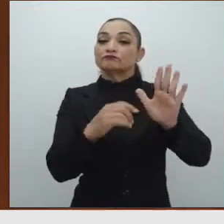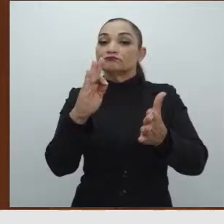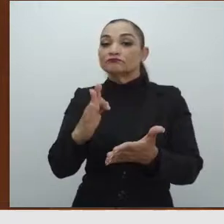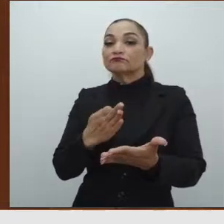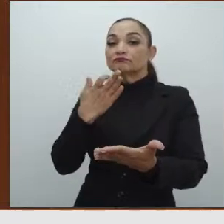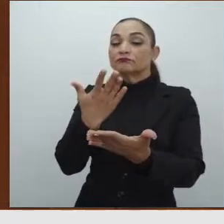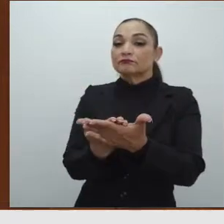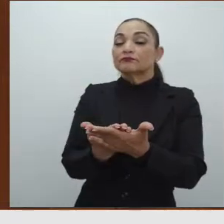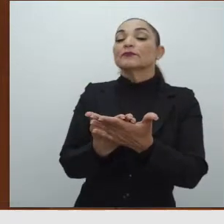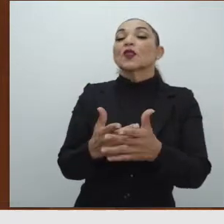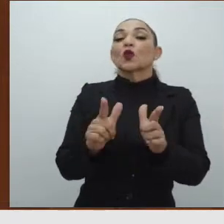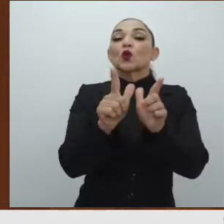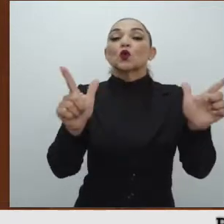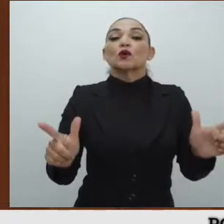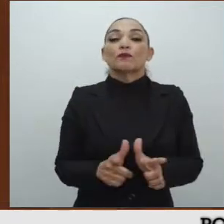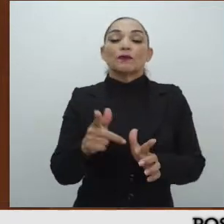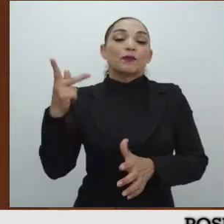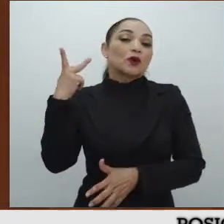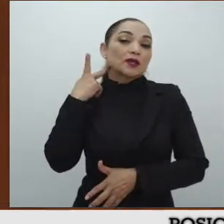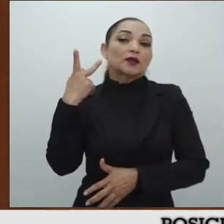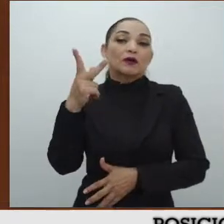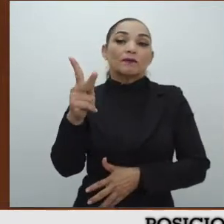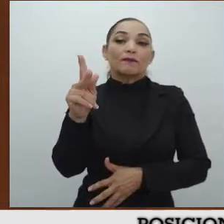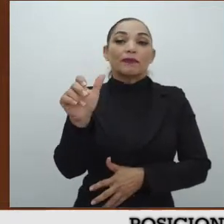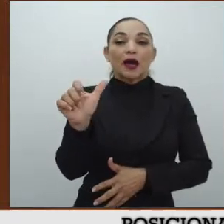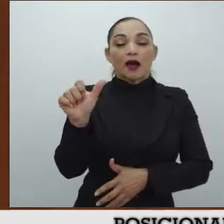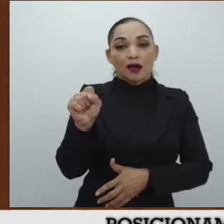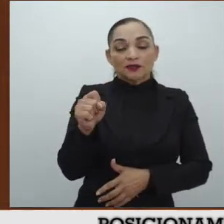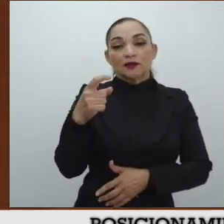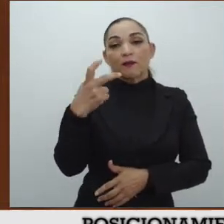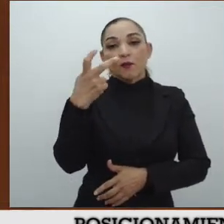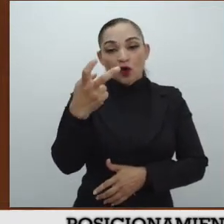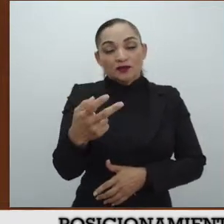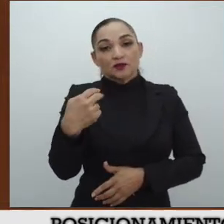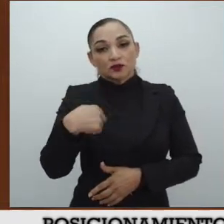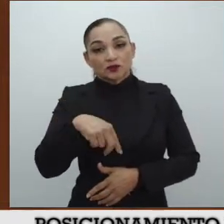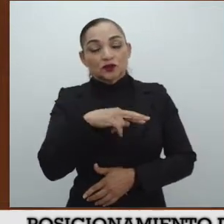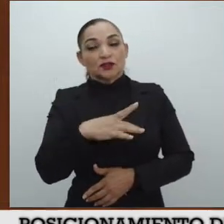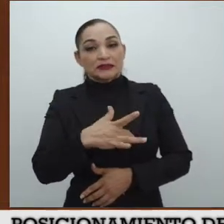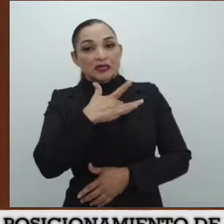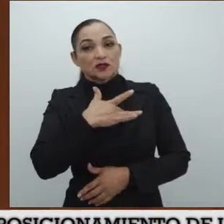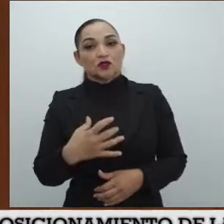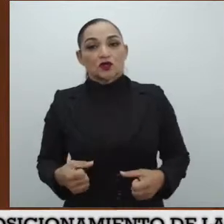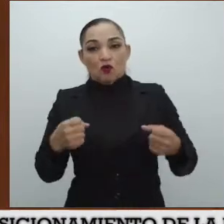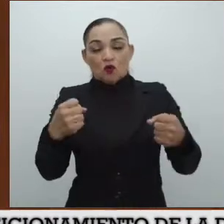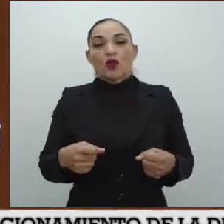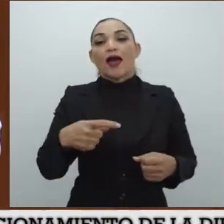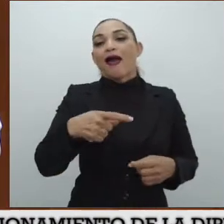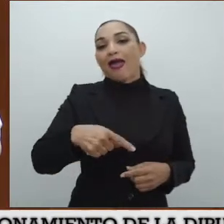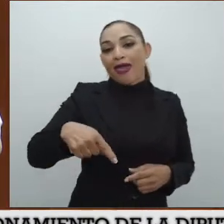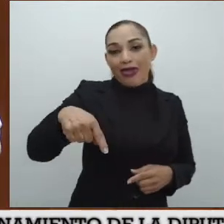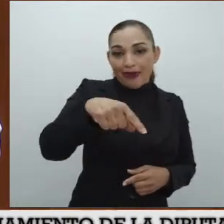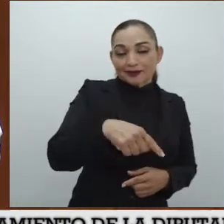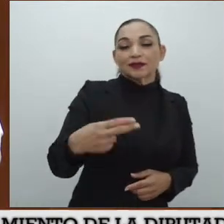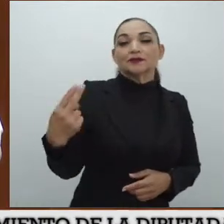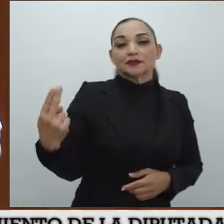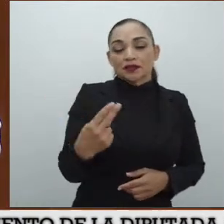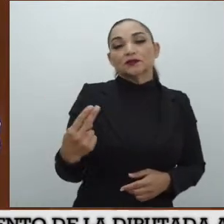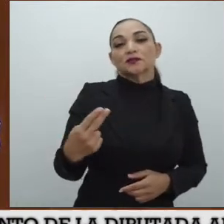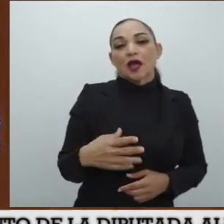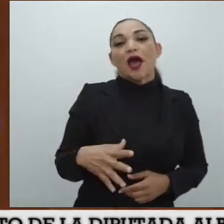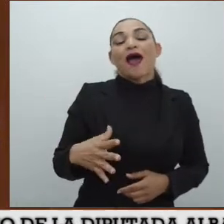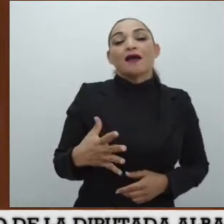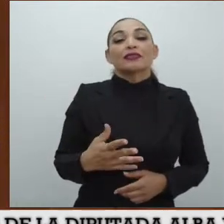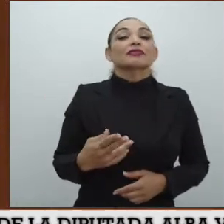Grupo Parlamentario del Partido Sinaloense, por lo que estamos convencidos que esta necesidad de contar con un centro